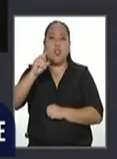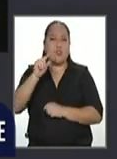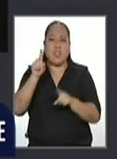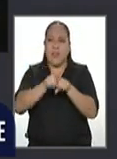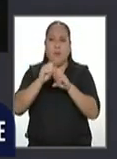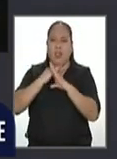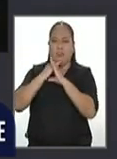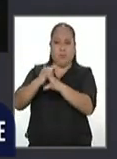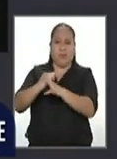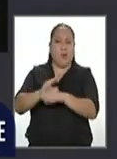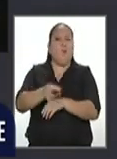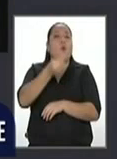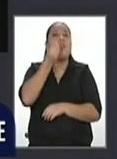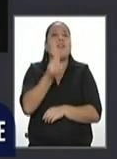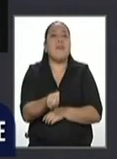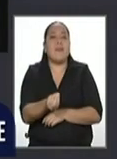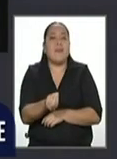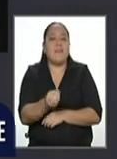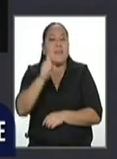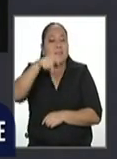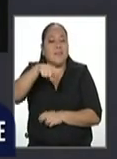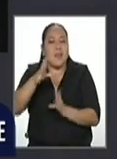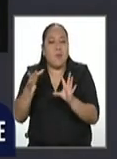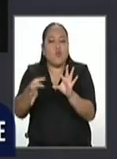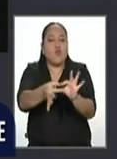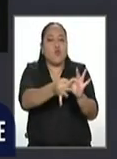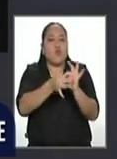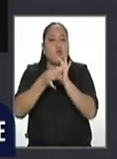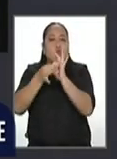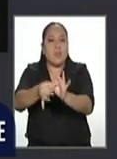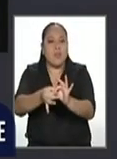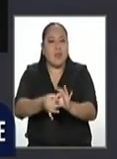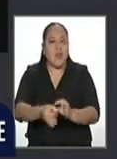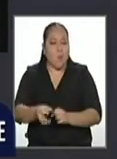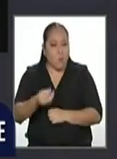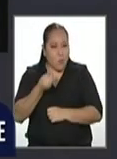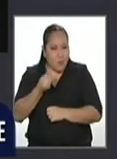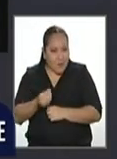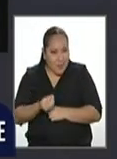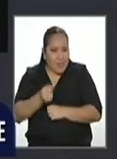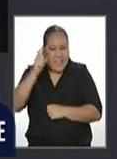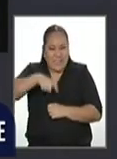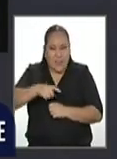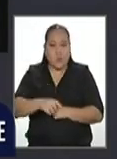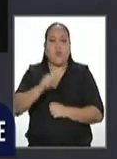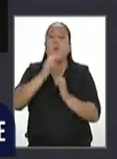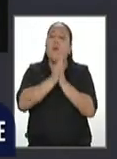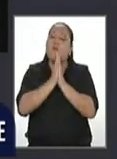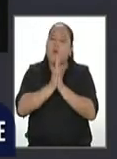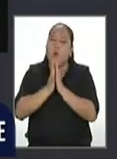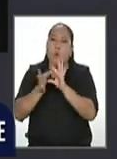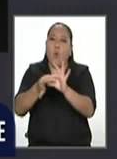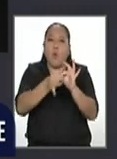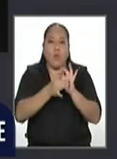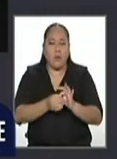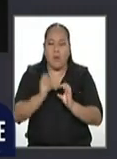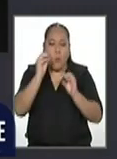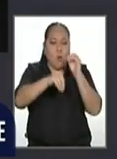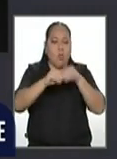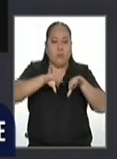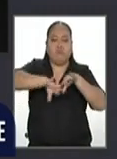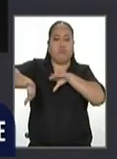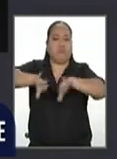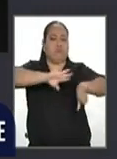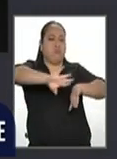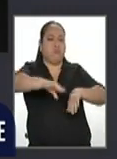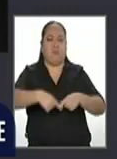Porque necesitamos unidad. Porque necesitamos, por favor, juntarnos y no sembrar división,